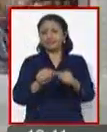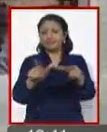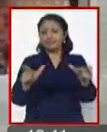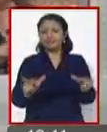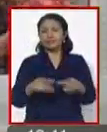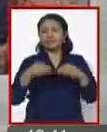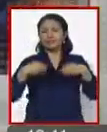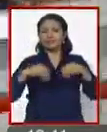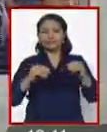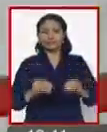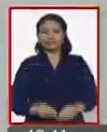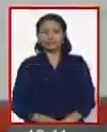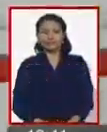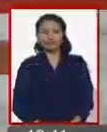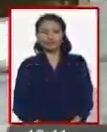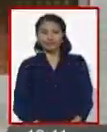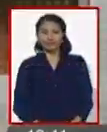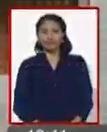de abasto.